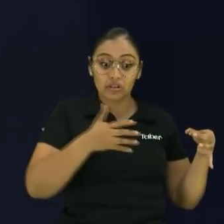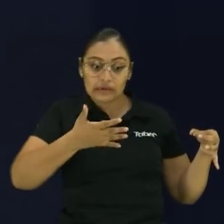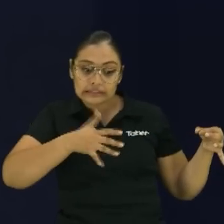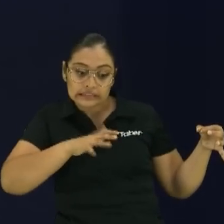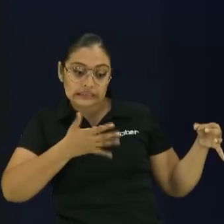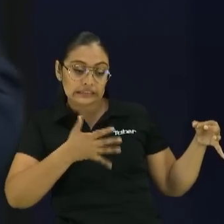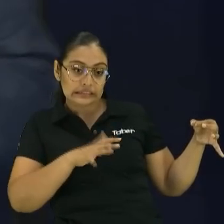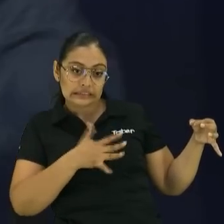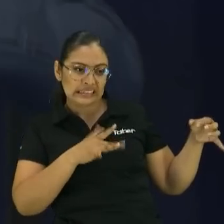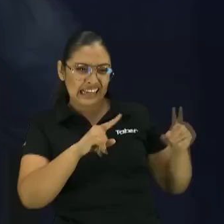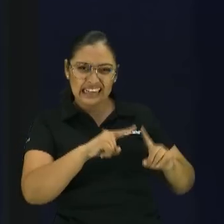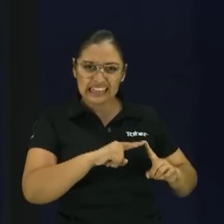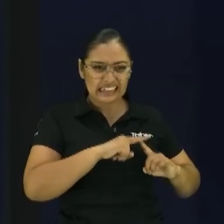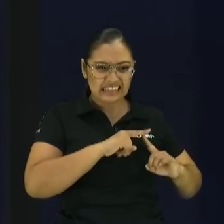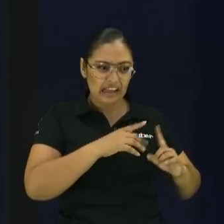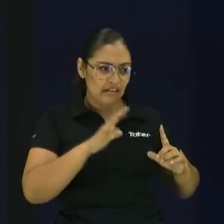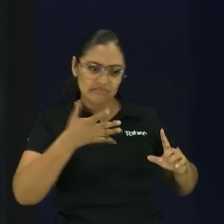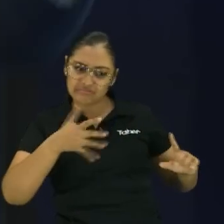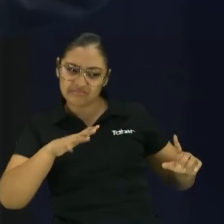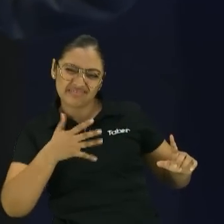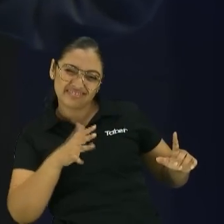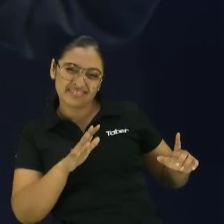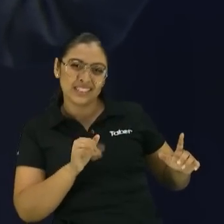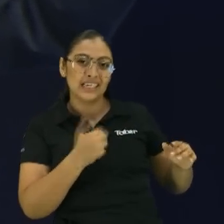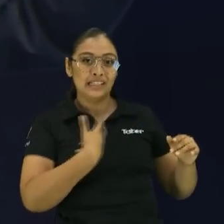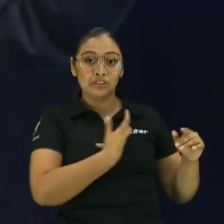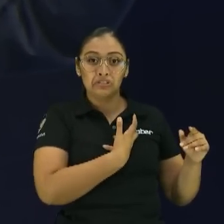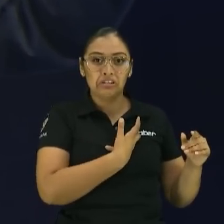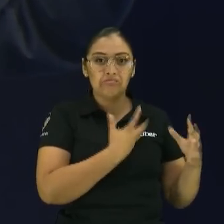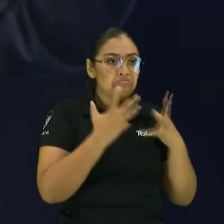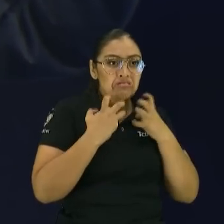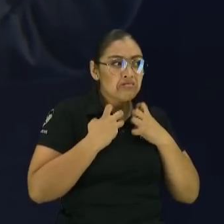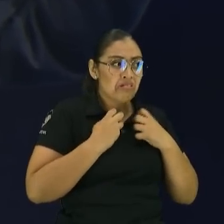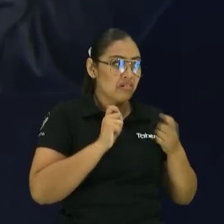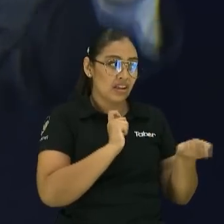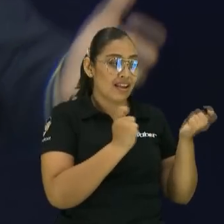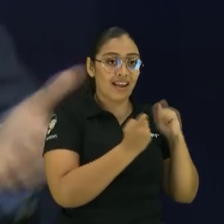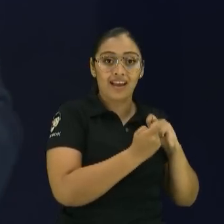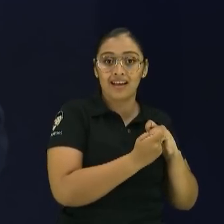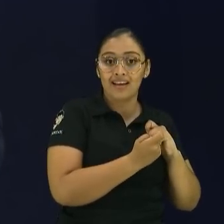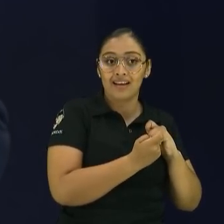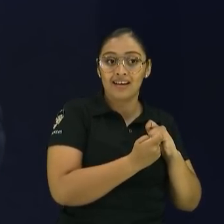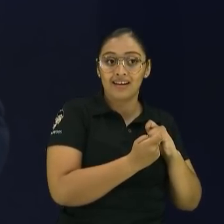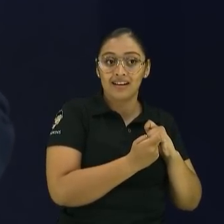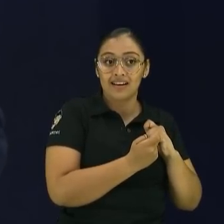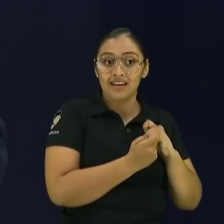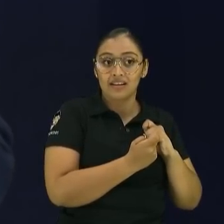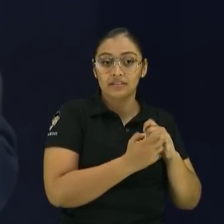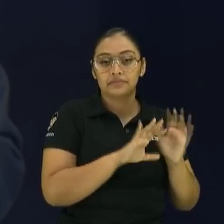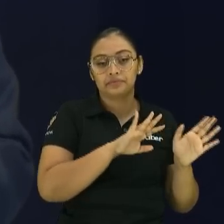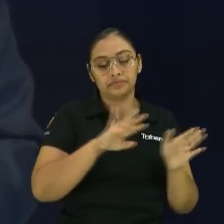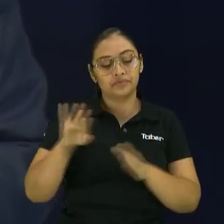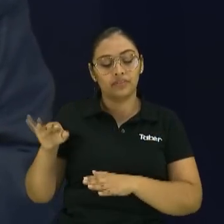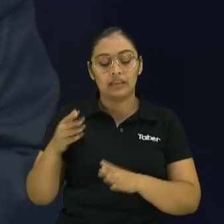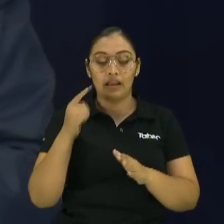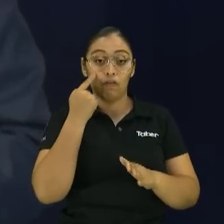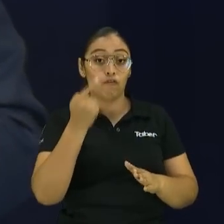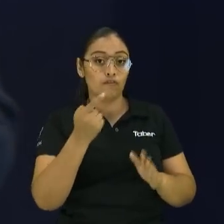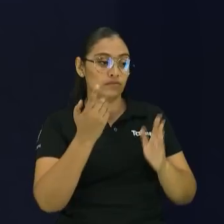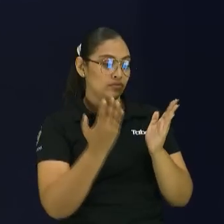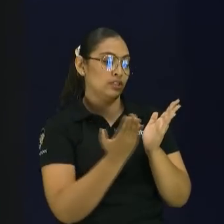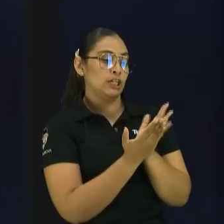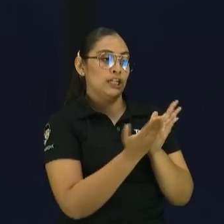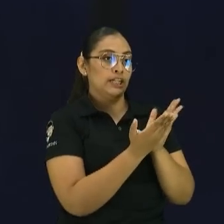lo decía con toda tranquilidad y ya no vivo yo más pero pareciera que no sucedió nada vaya conmigo a la Biblia y busque